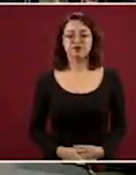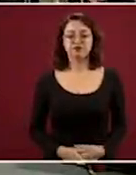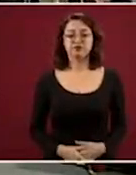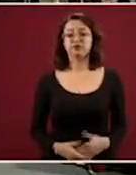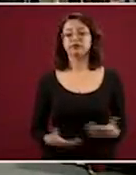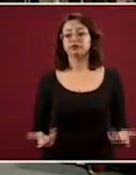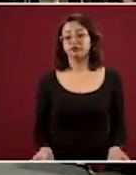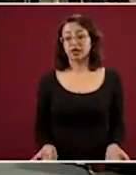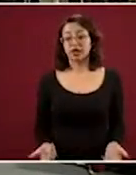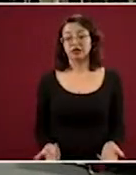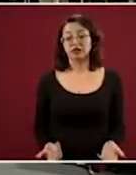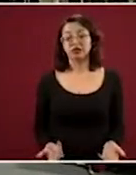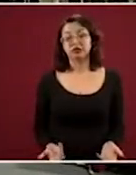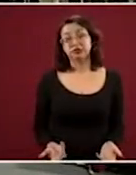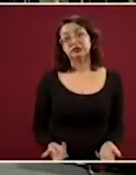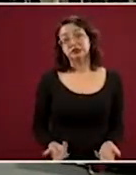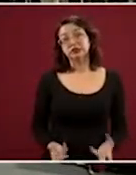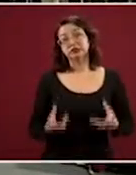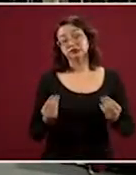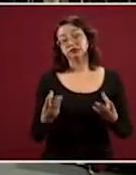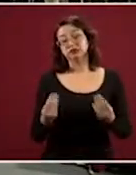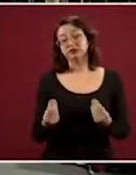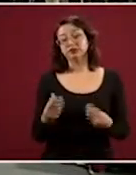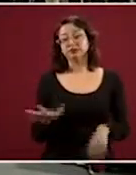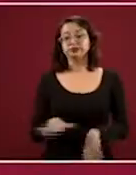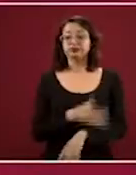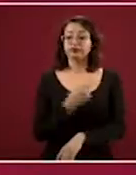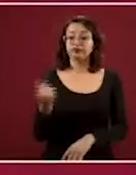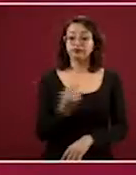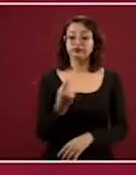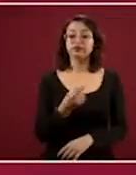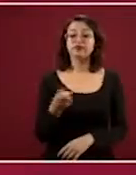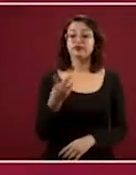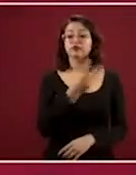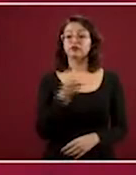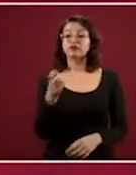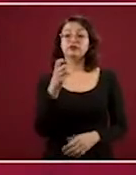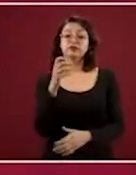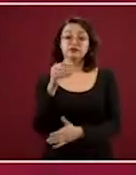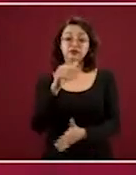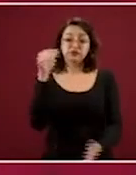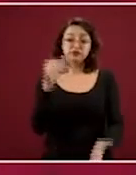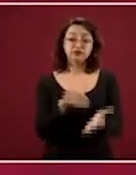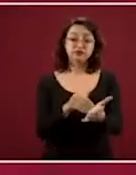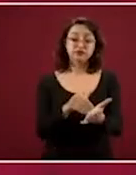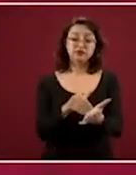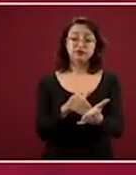De esos 300 mil hay recursos que